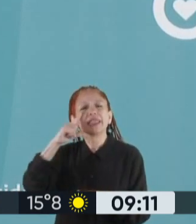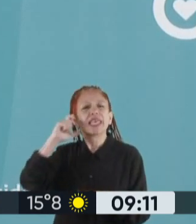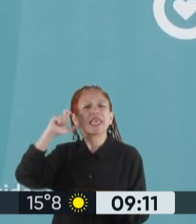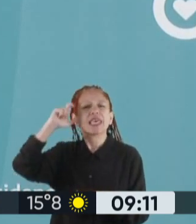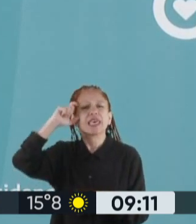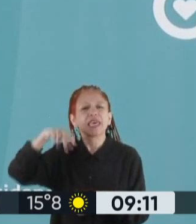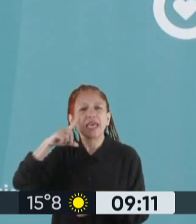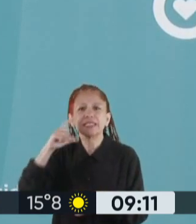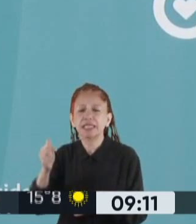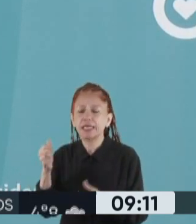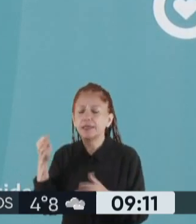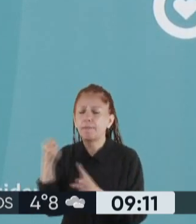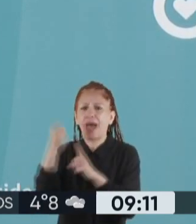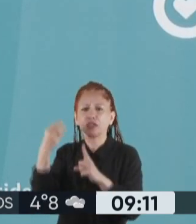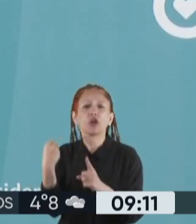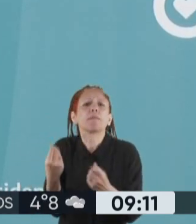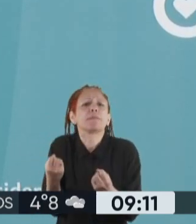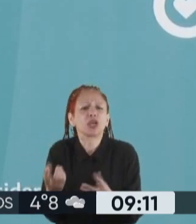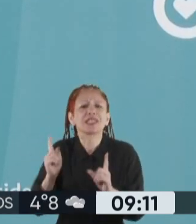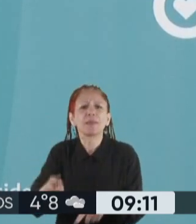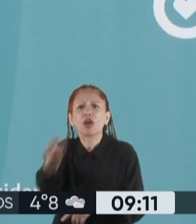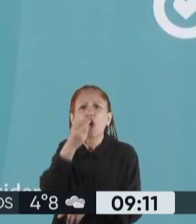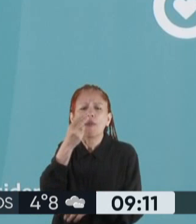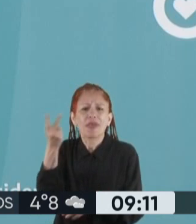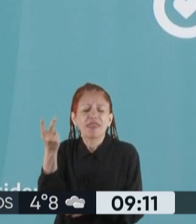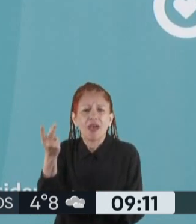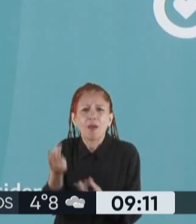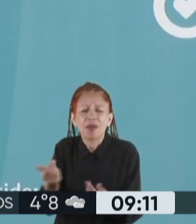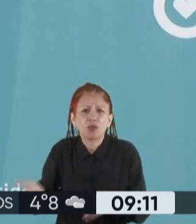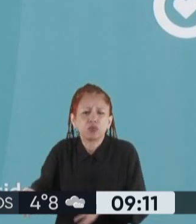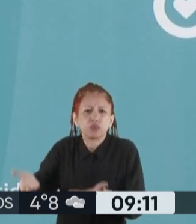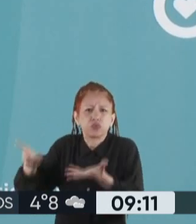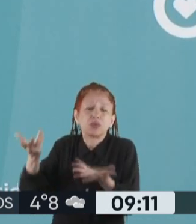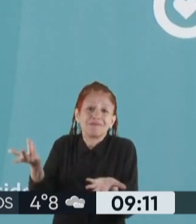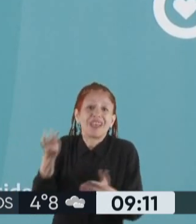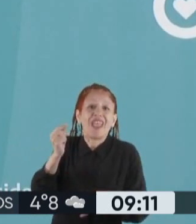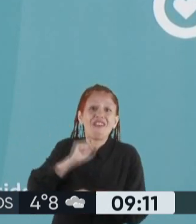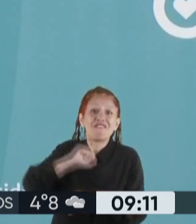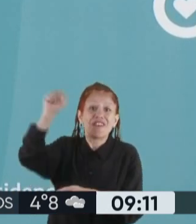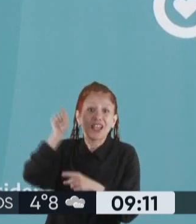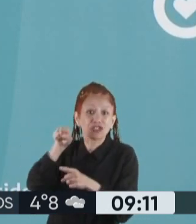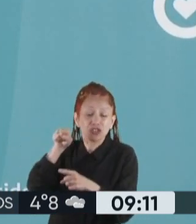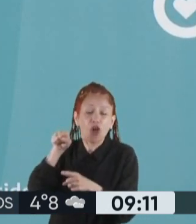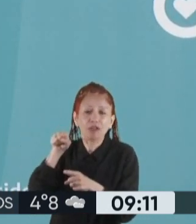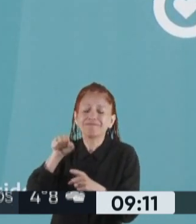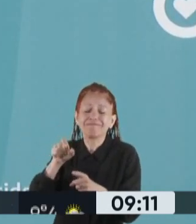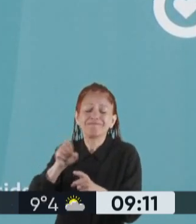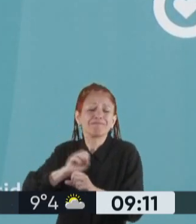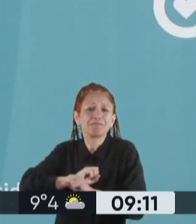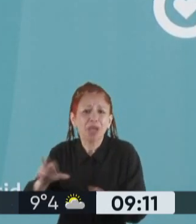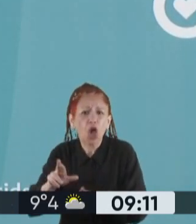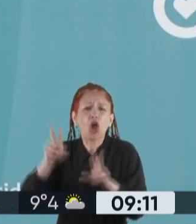el alza del precio de los alimentos, que dentro de la inflación general es la que más influye, la que más